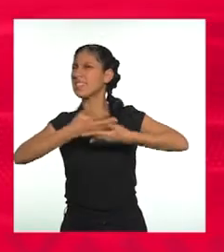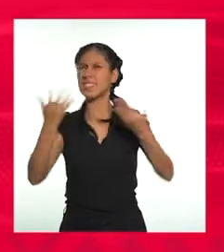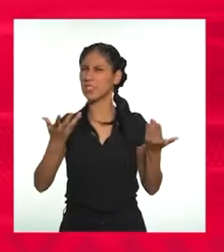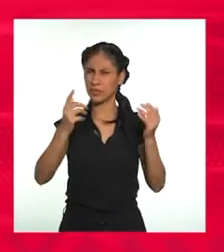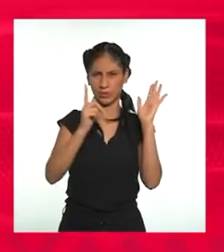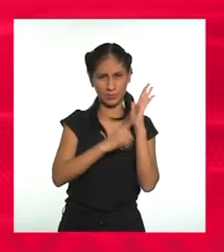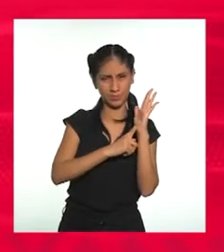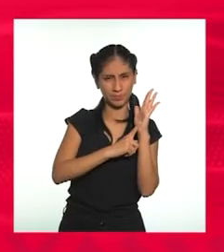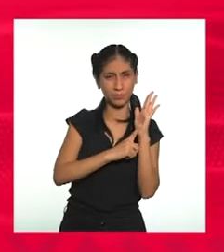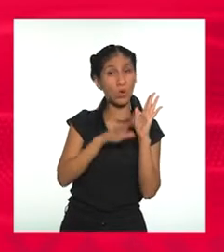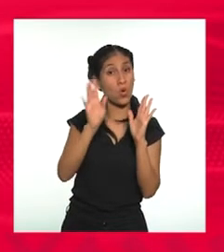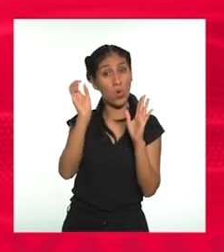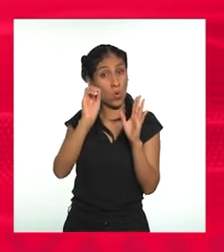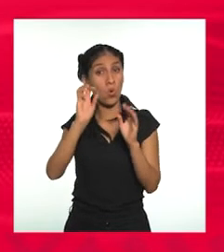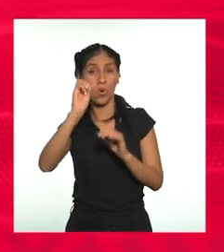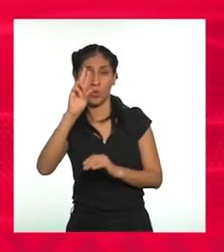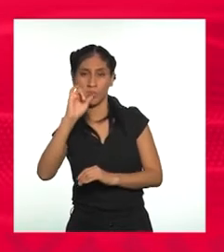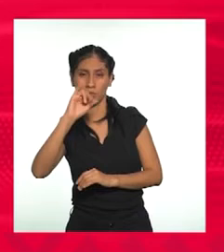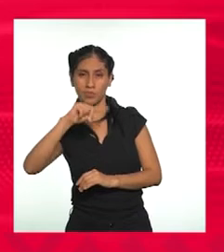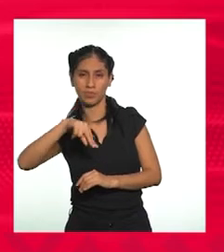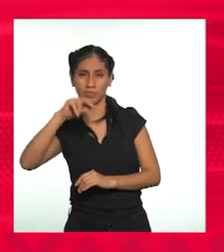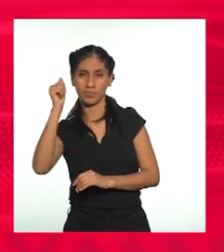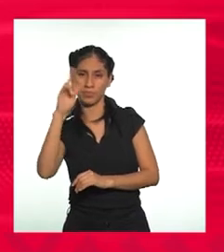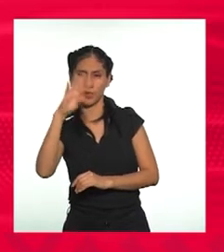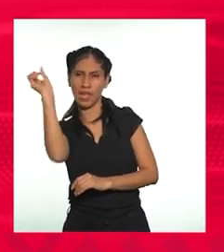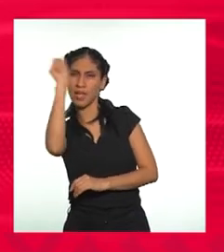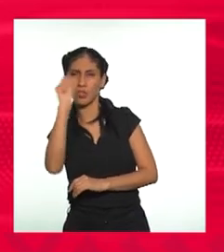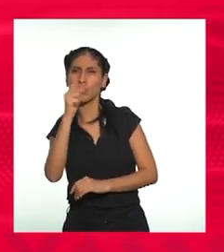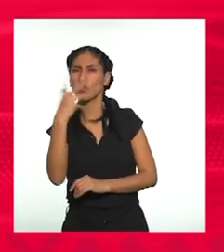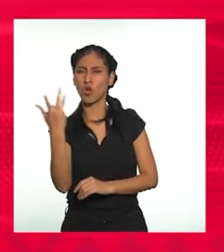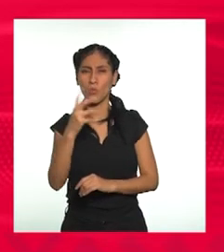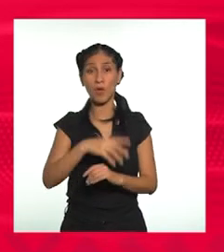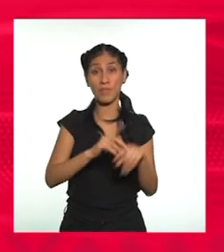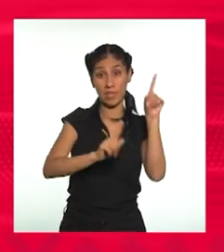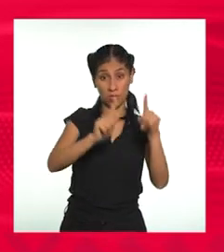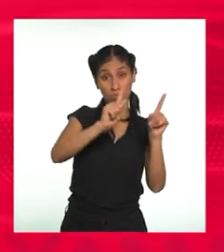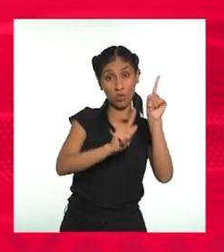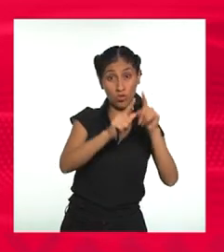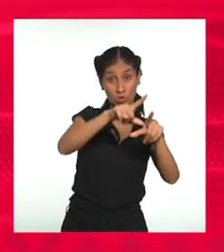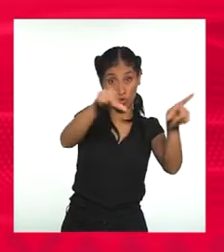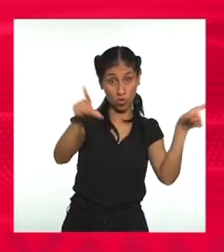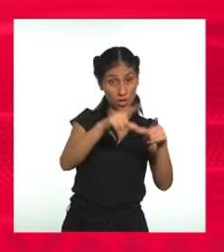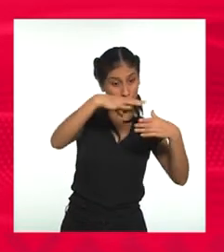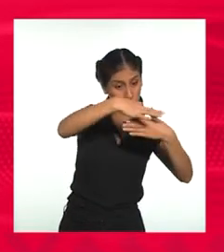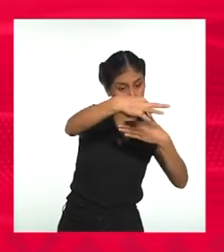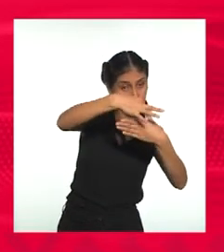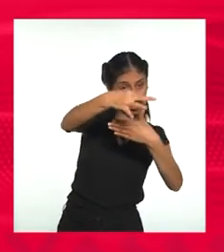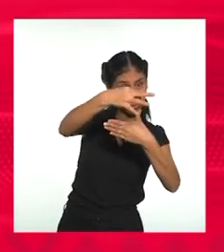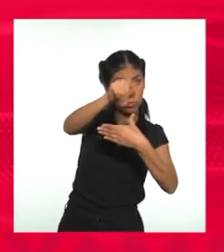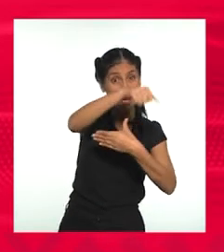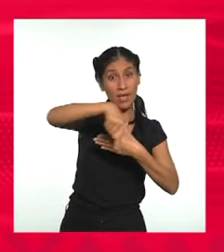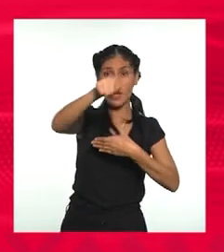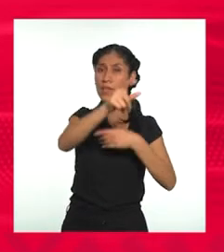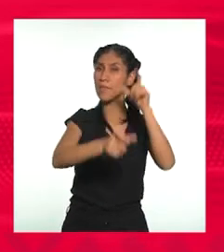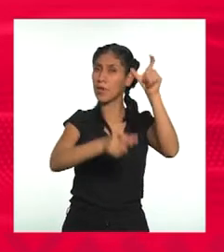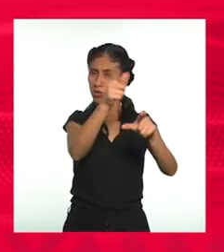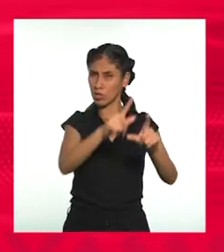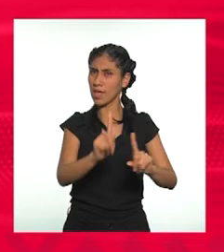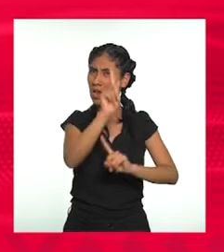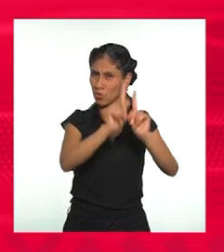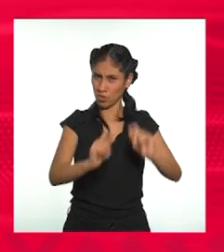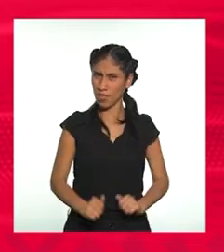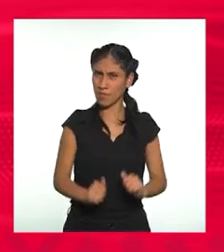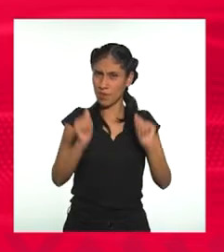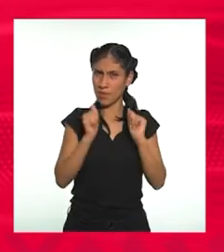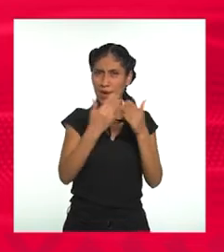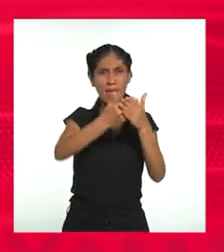Los pueblos indígenas u originarios son aquellos que descienden de las poblaciones que habitaban una región